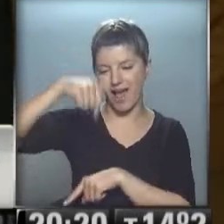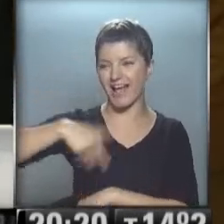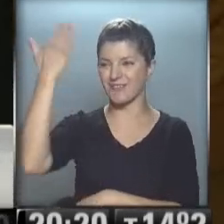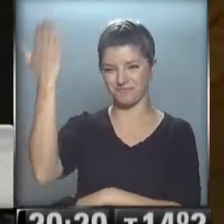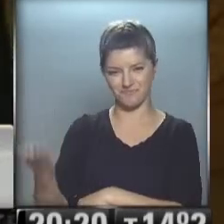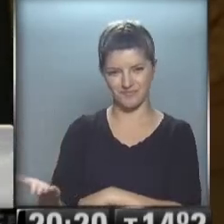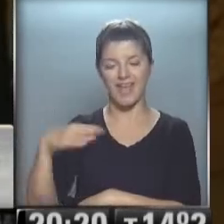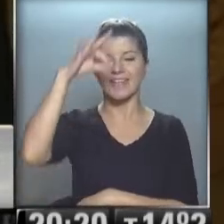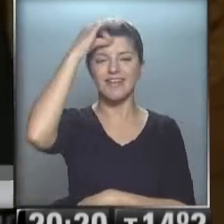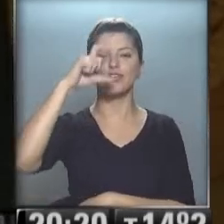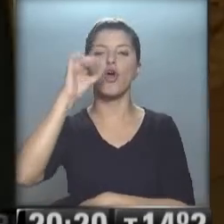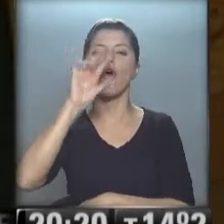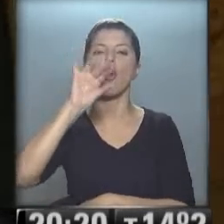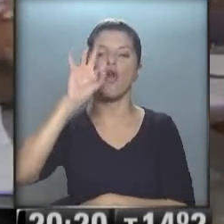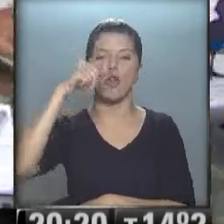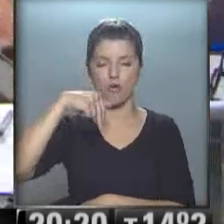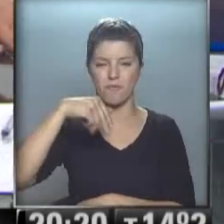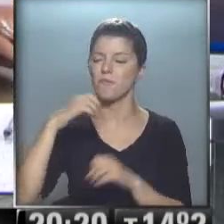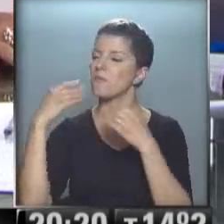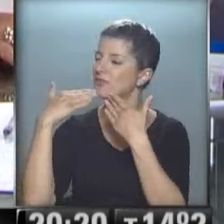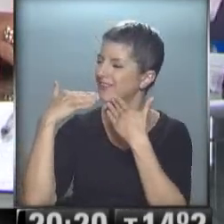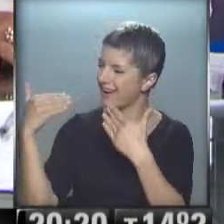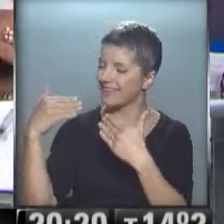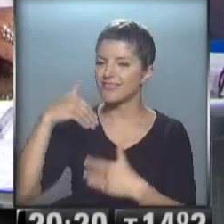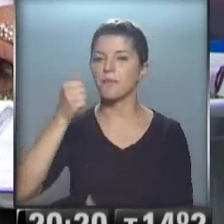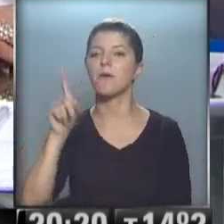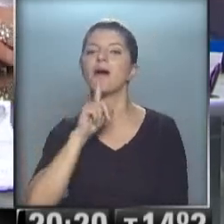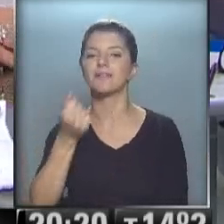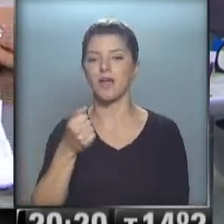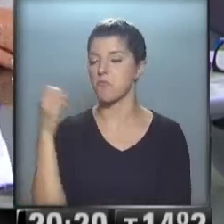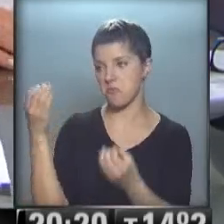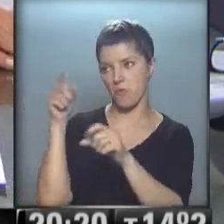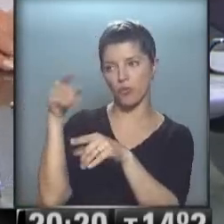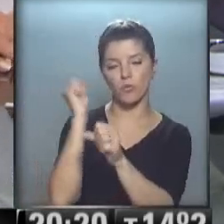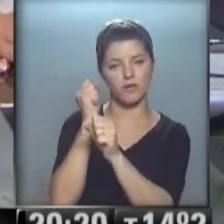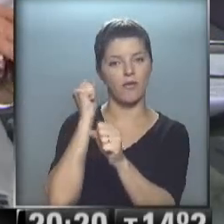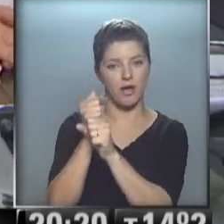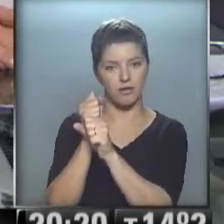Barenboim en el Teatro Colón. Muchísimas gracias, Marta. Muchas gracias. Impecable el trabajo de Marta